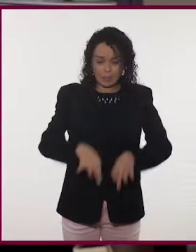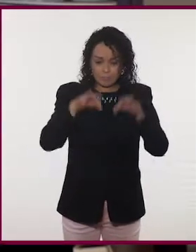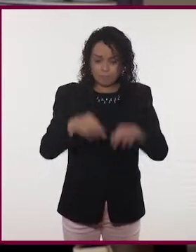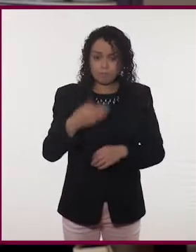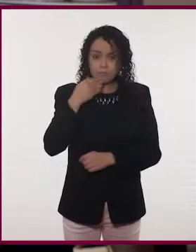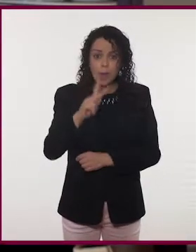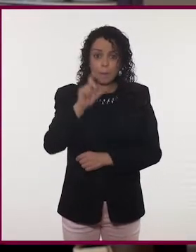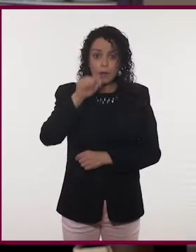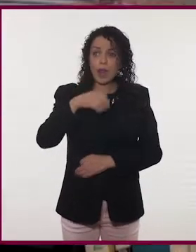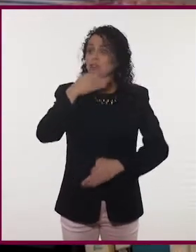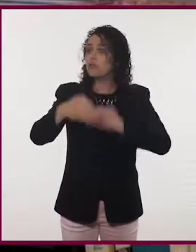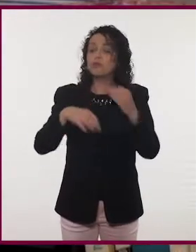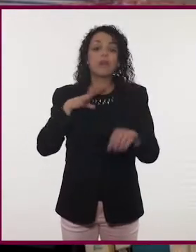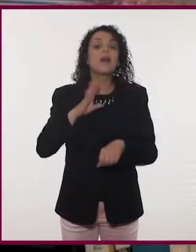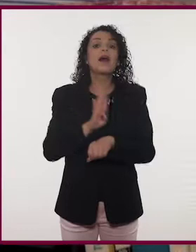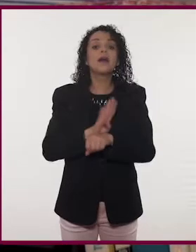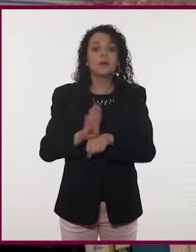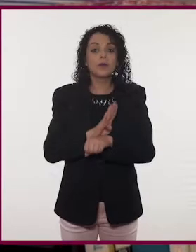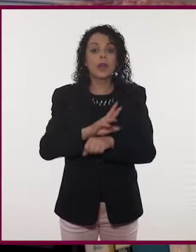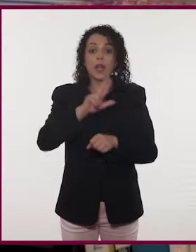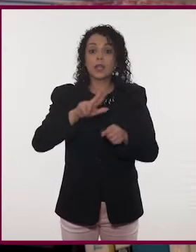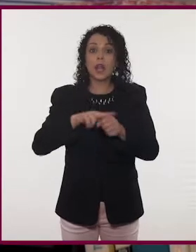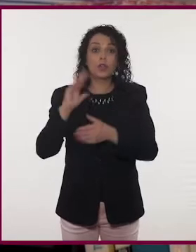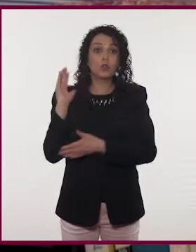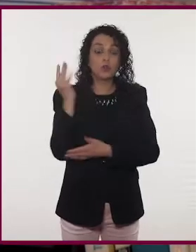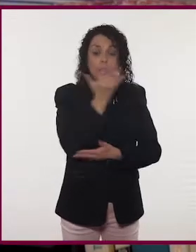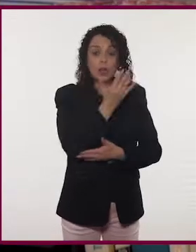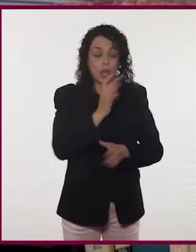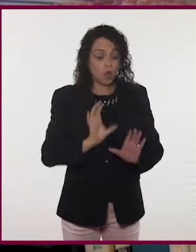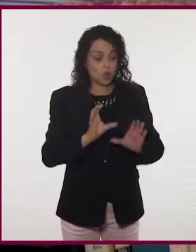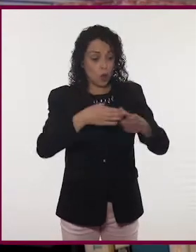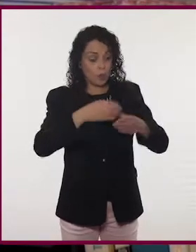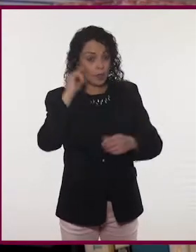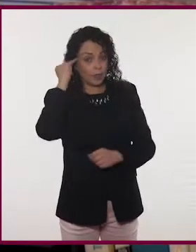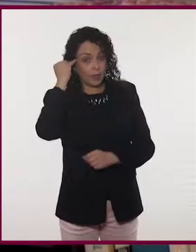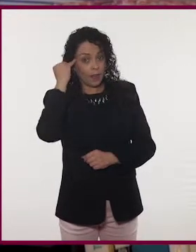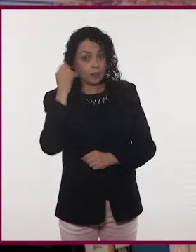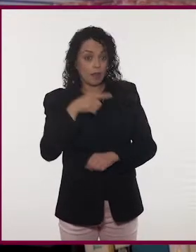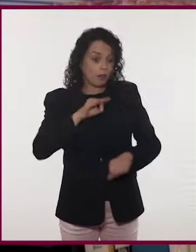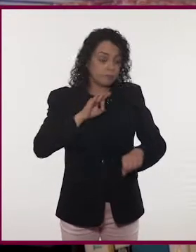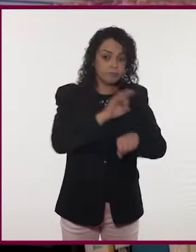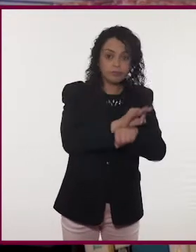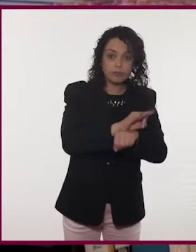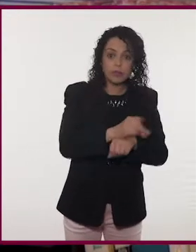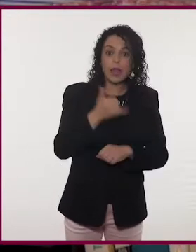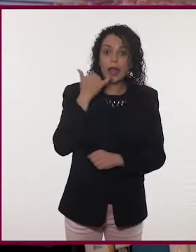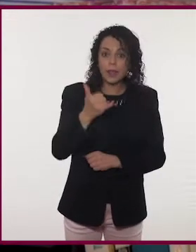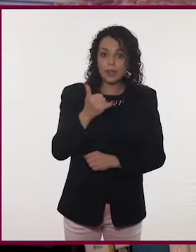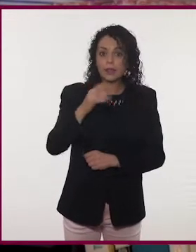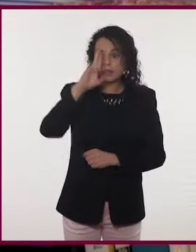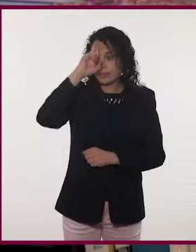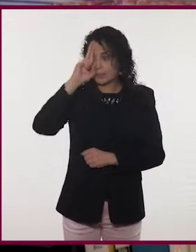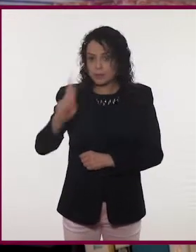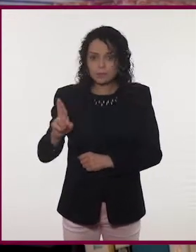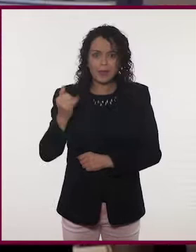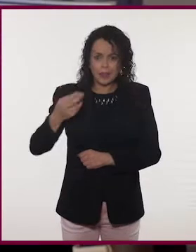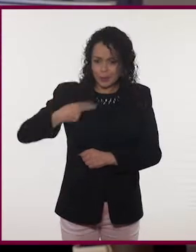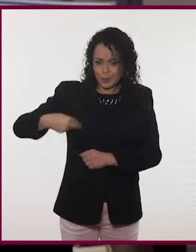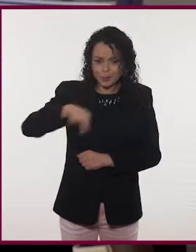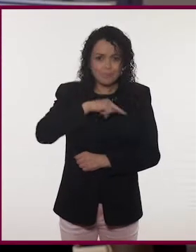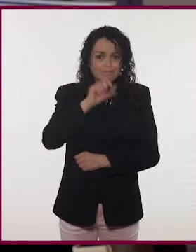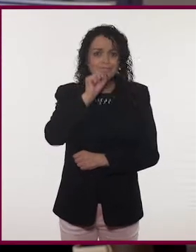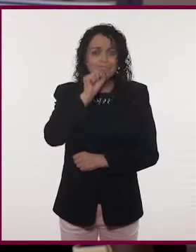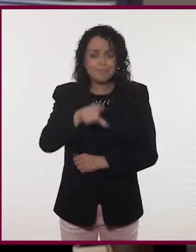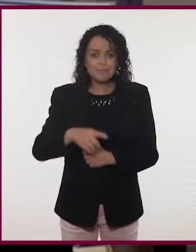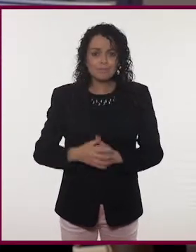todos nos beneficiamos. La naturaleza, las comunidades indígenas que las protegen y respetan, y nosotros.